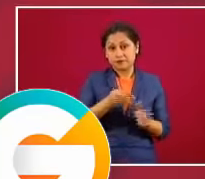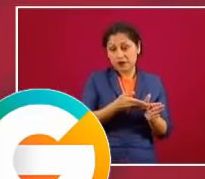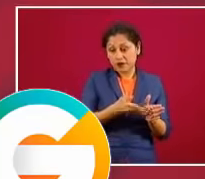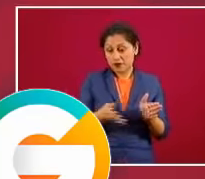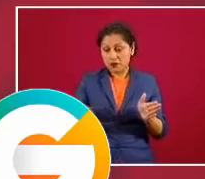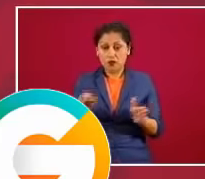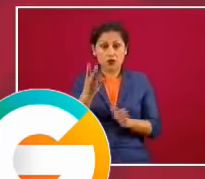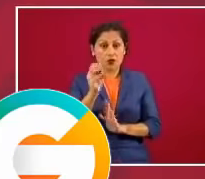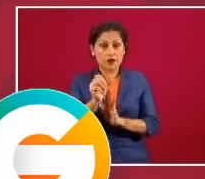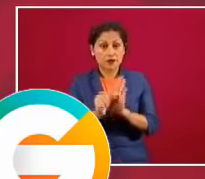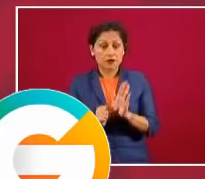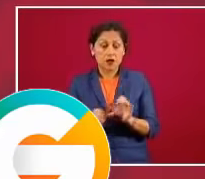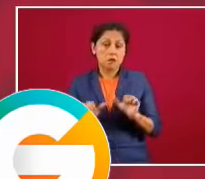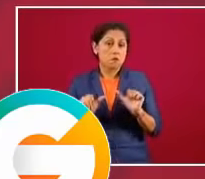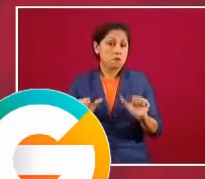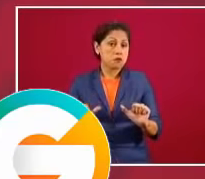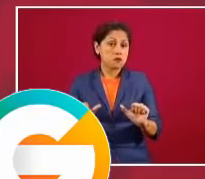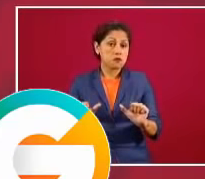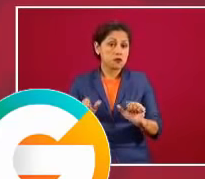en algo ayudan,